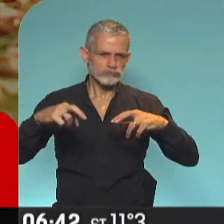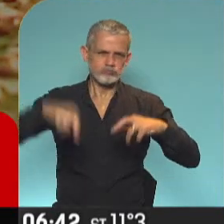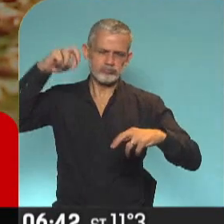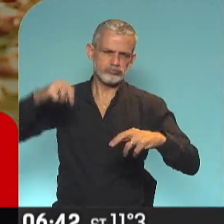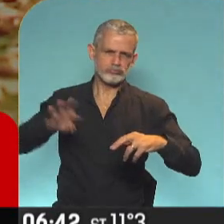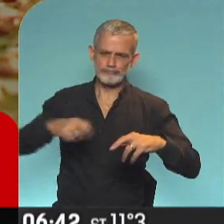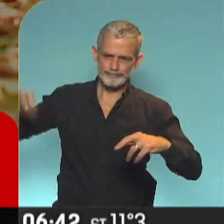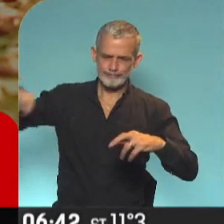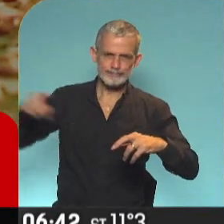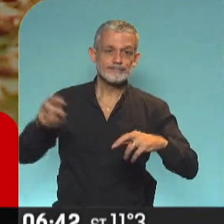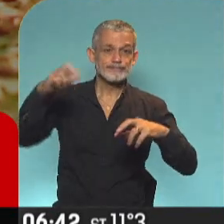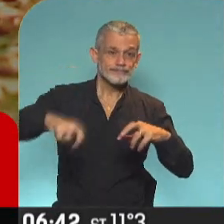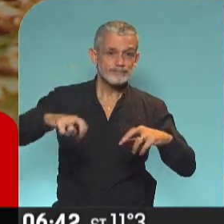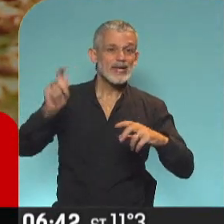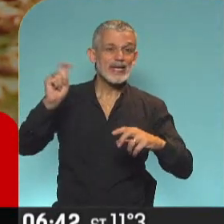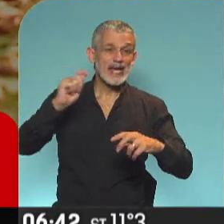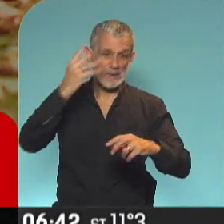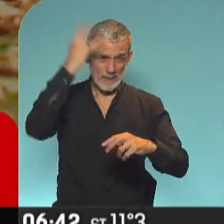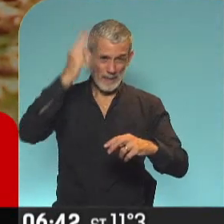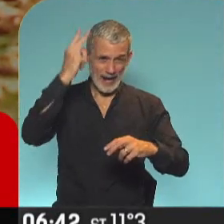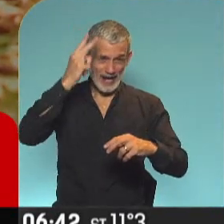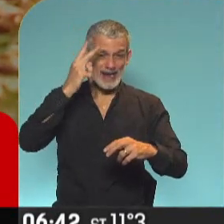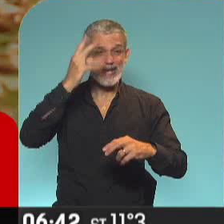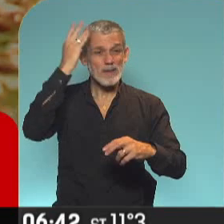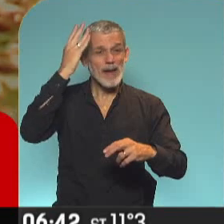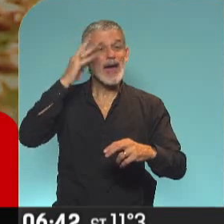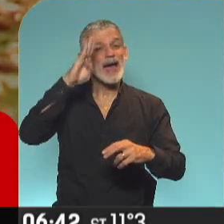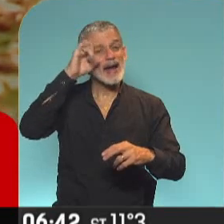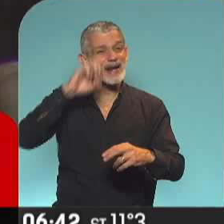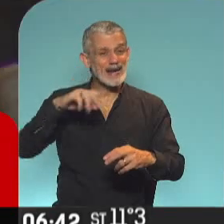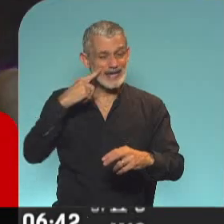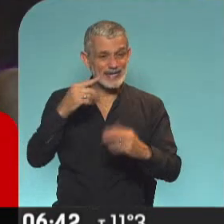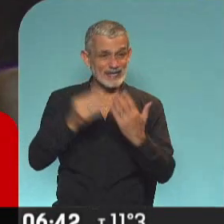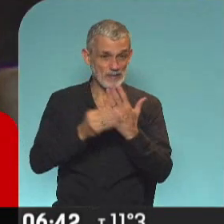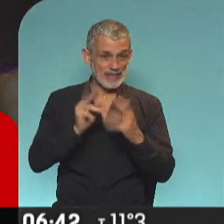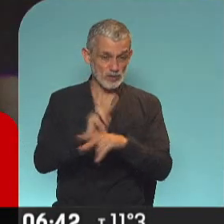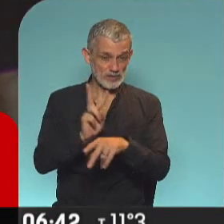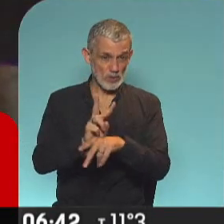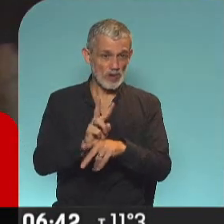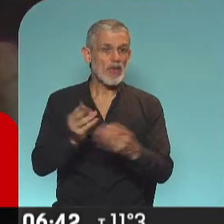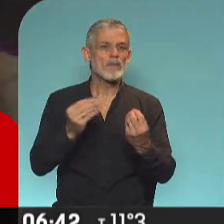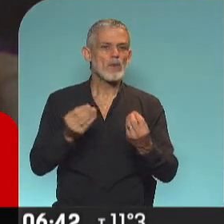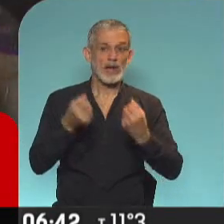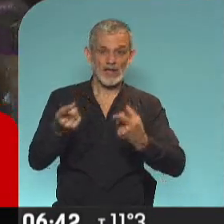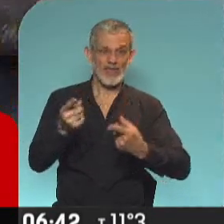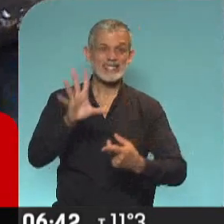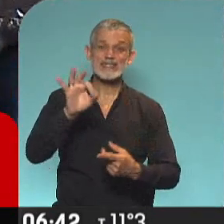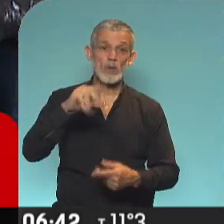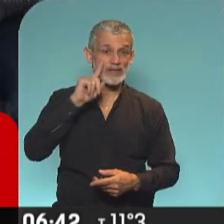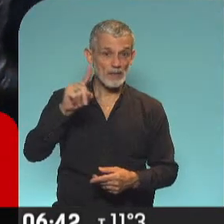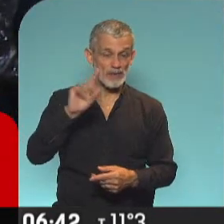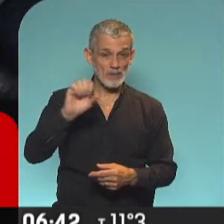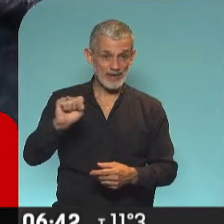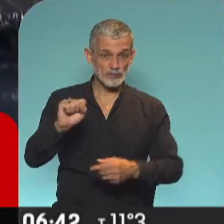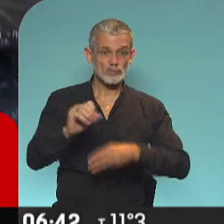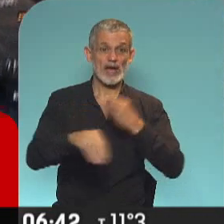sentó en esa mesa fue Sergio Berni, justamente a raíz de la posibilidad de entregar hasta 50.000 pesos